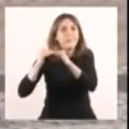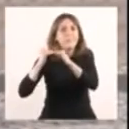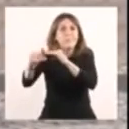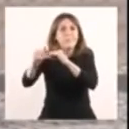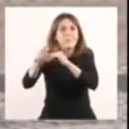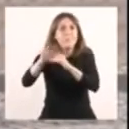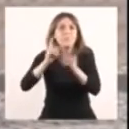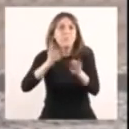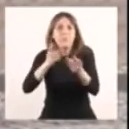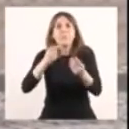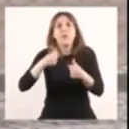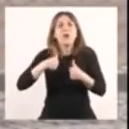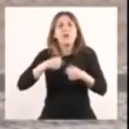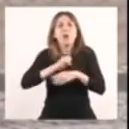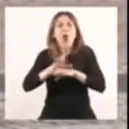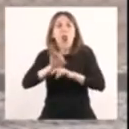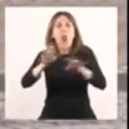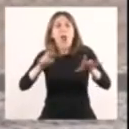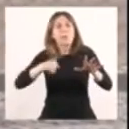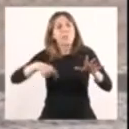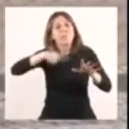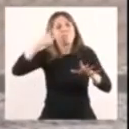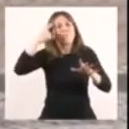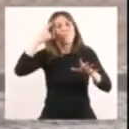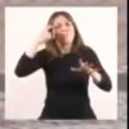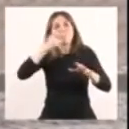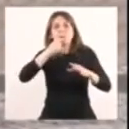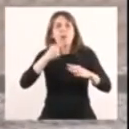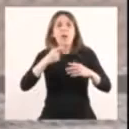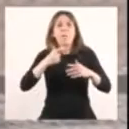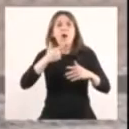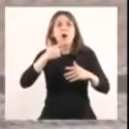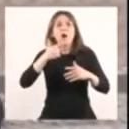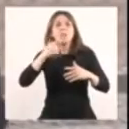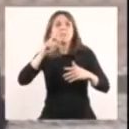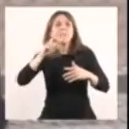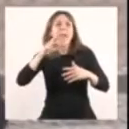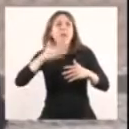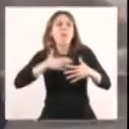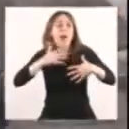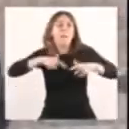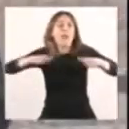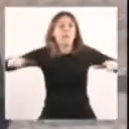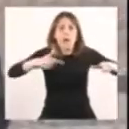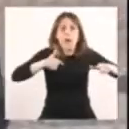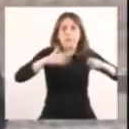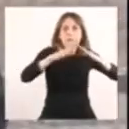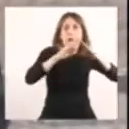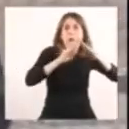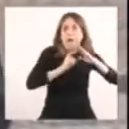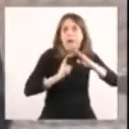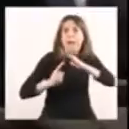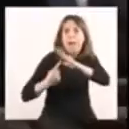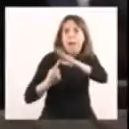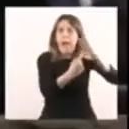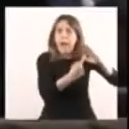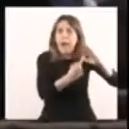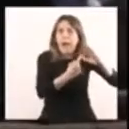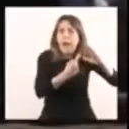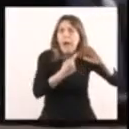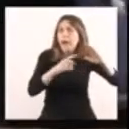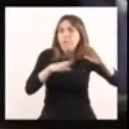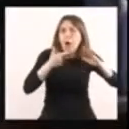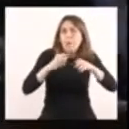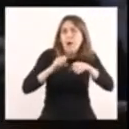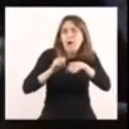es que cuando los seres humanos nos encerramos y dejamos de quemar combustibles fósiles, el aire fue más